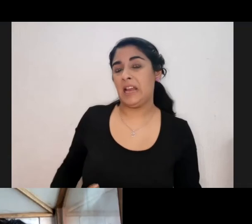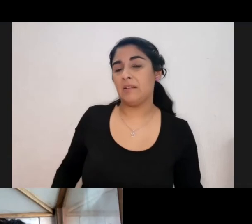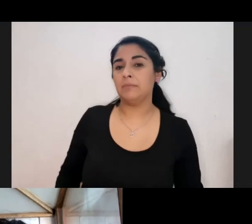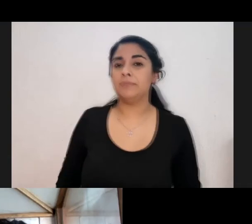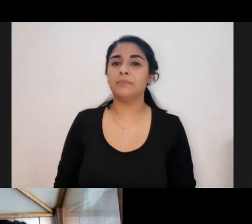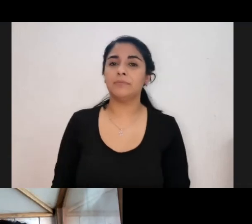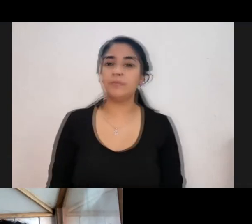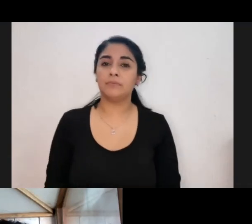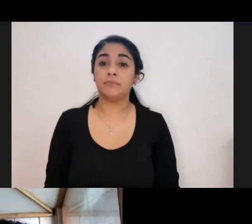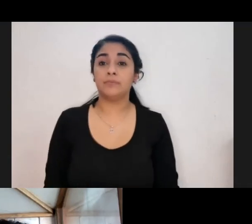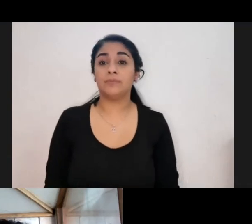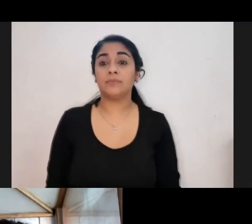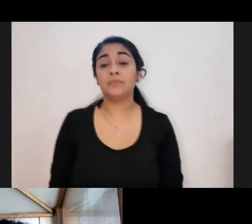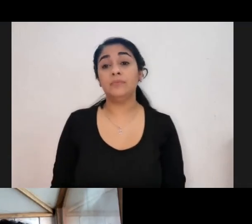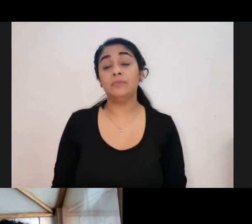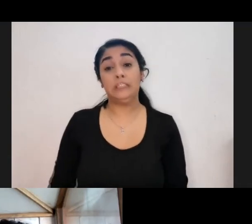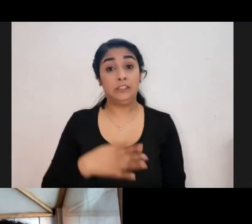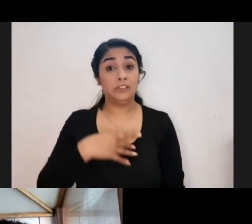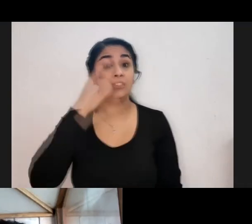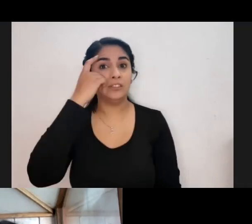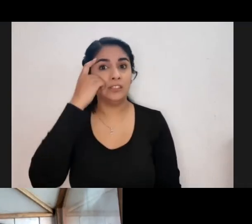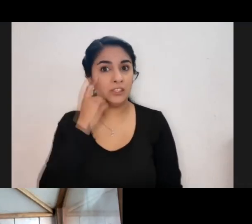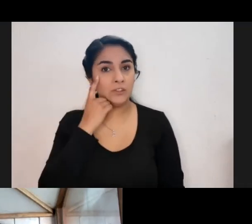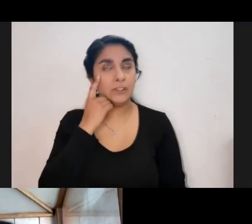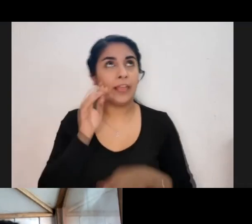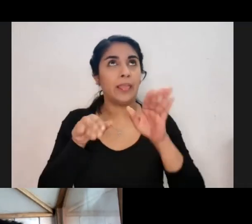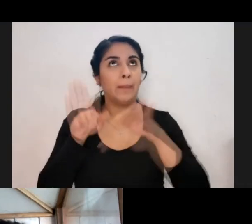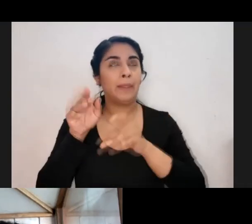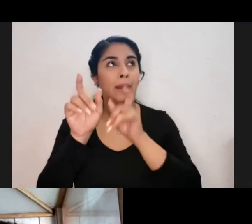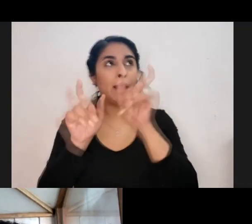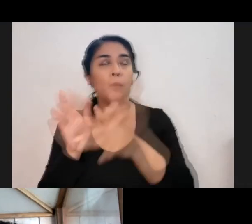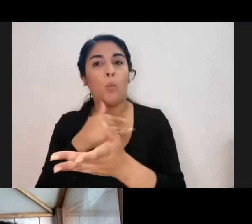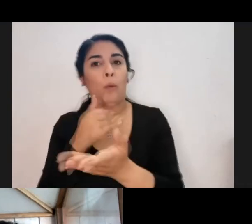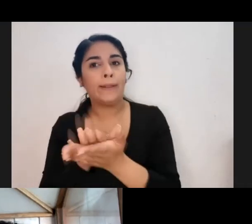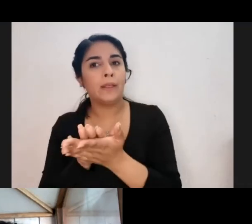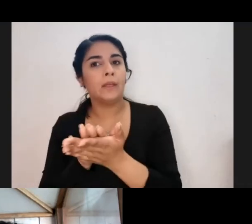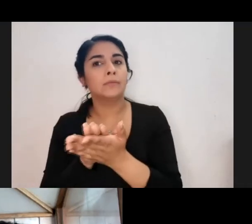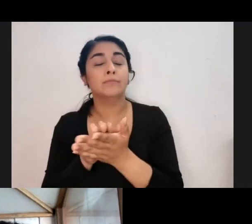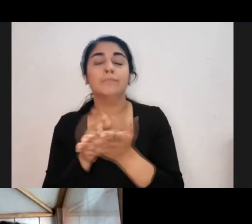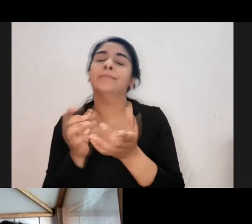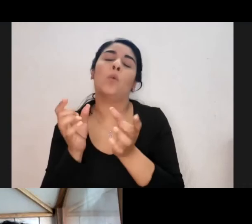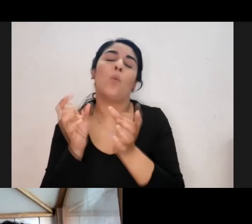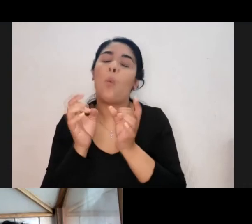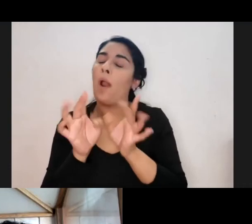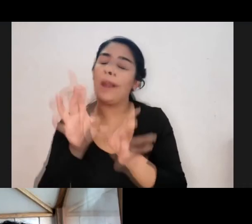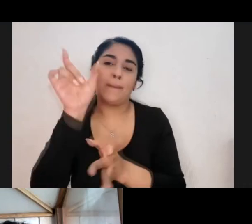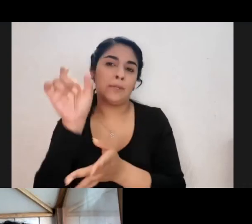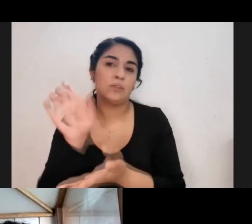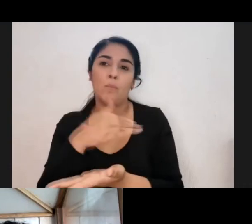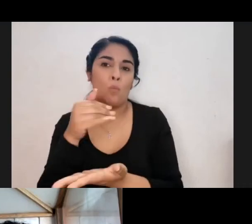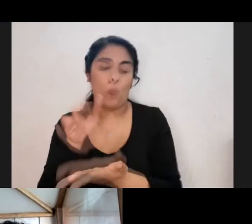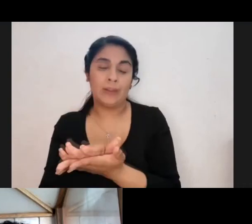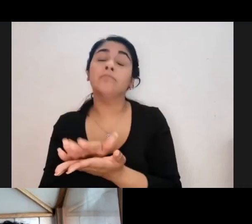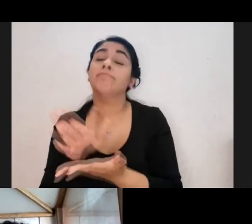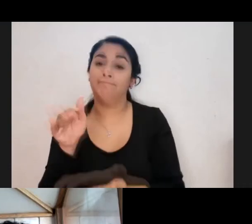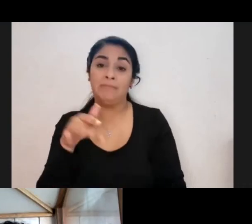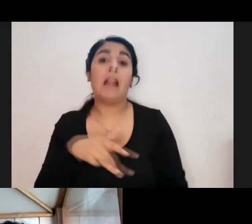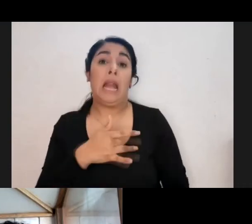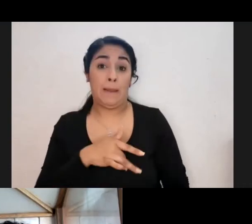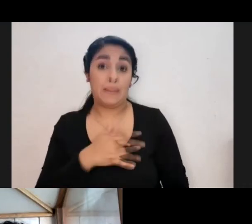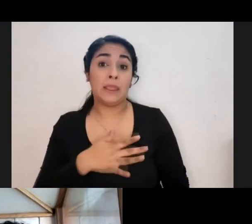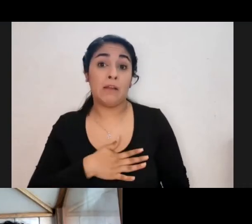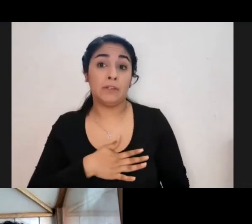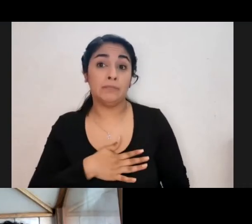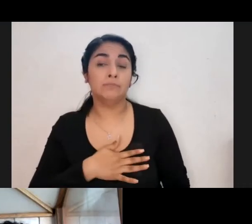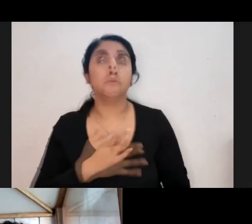Yo creo que es una pregunta de qué depende la muerte. Cualquier muerte, ¿cierto?, es lamentable. En realidad, no puedo decir, no, es que este